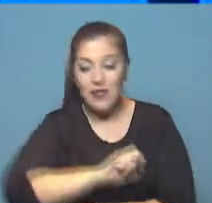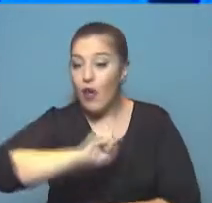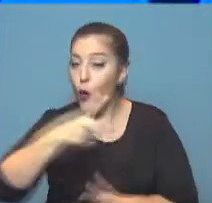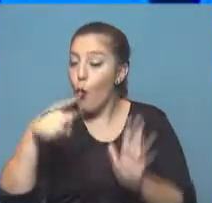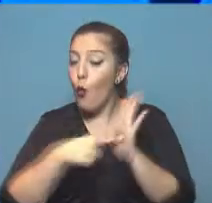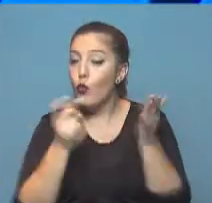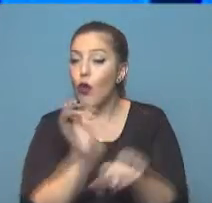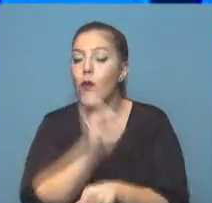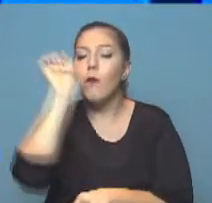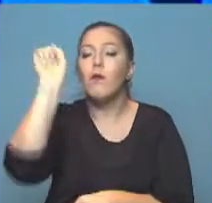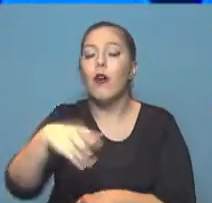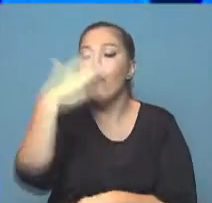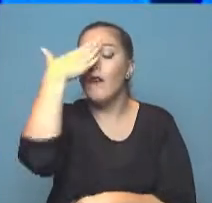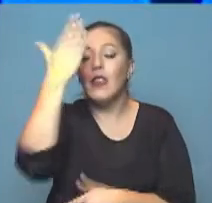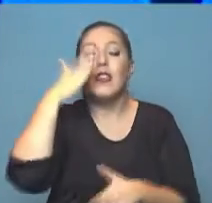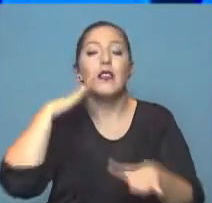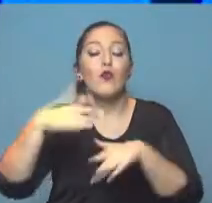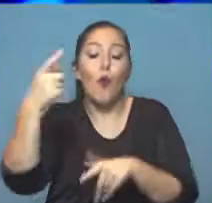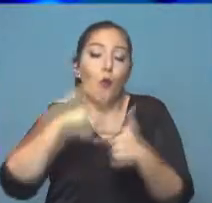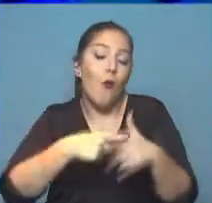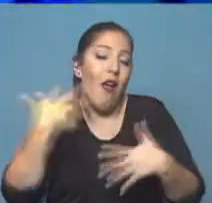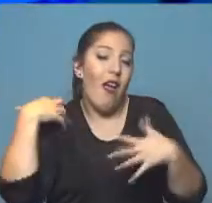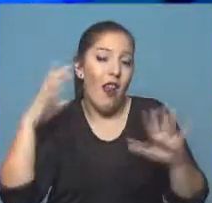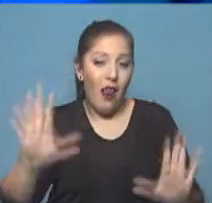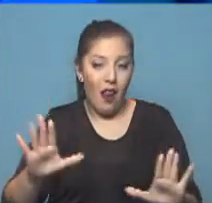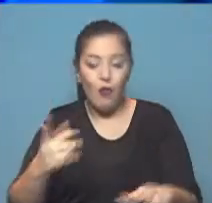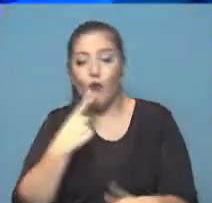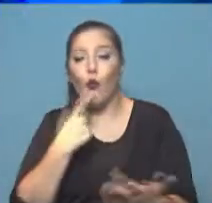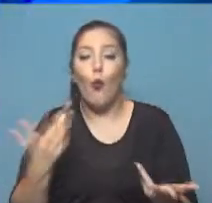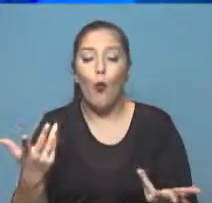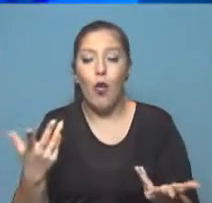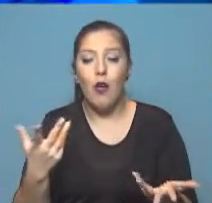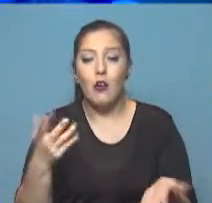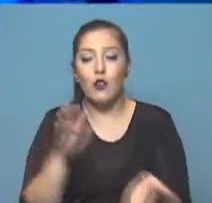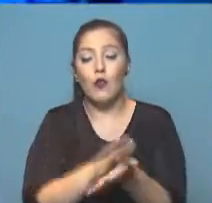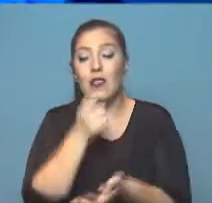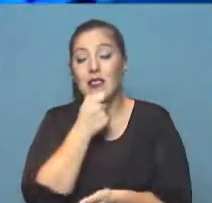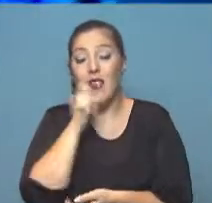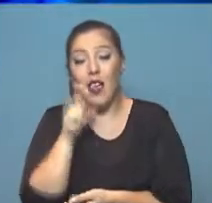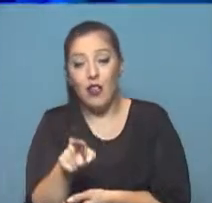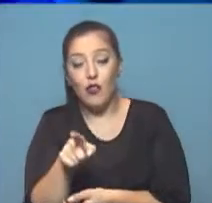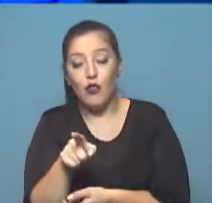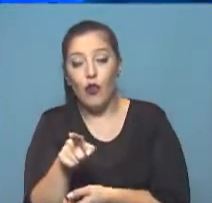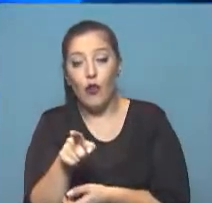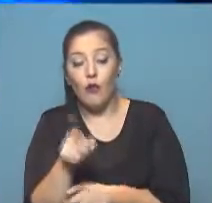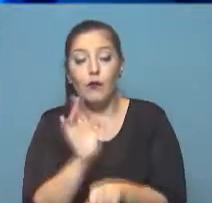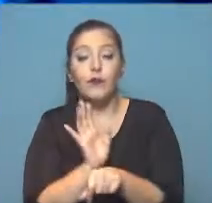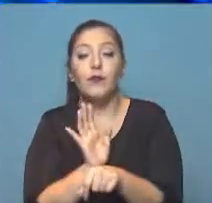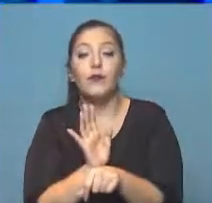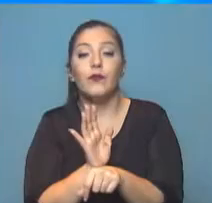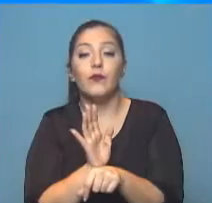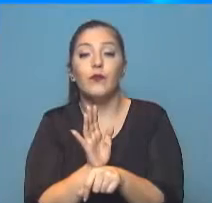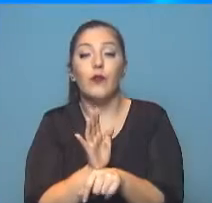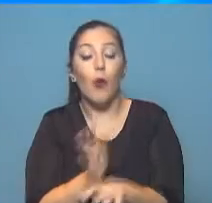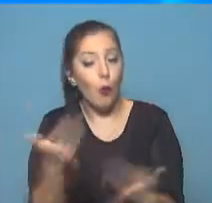la indiferencia frente al régimen político en general. La duda respecto a si esto hubiese sido eventualmente